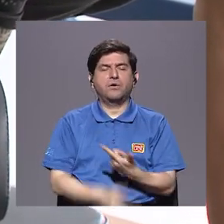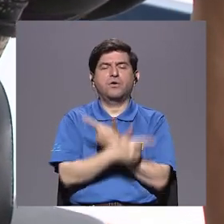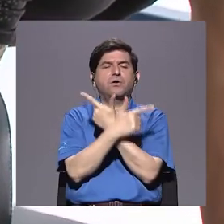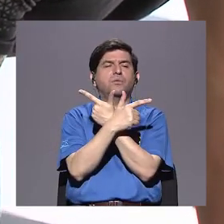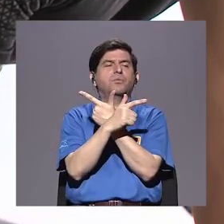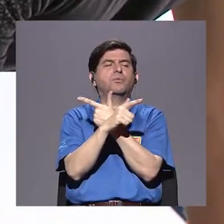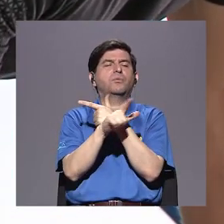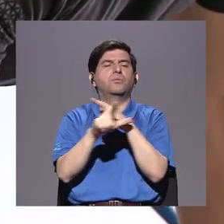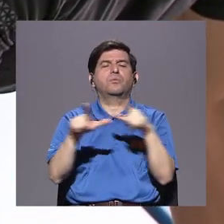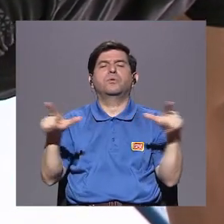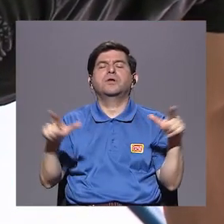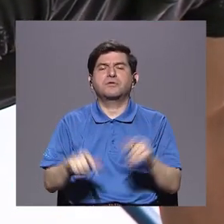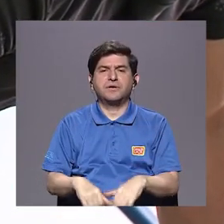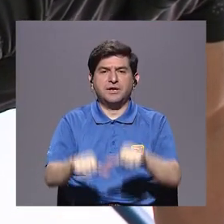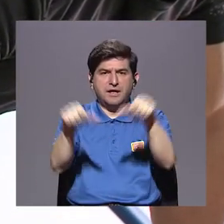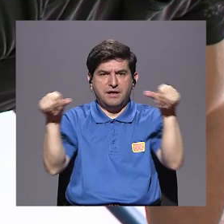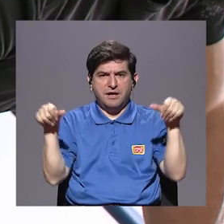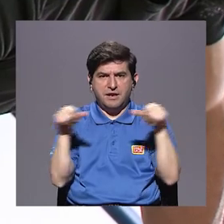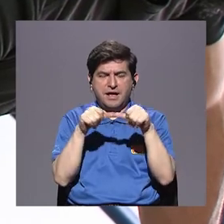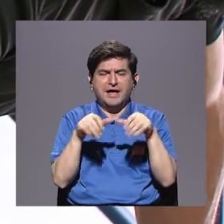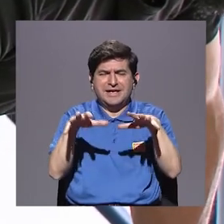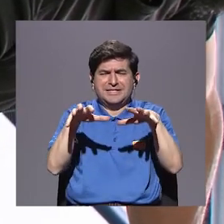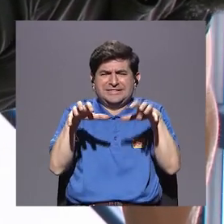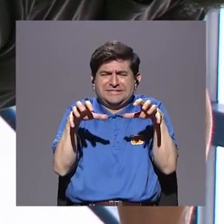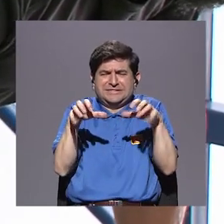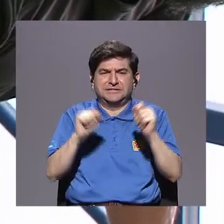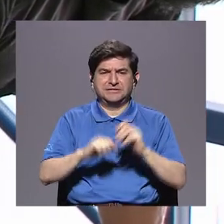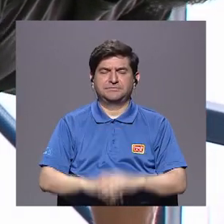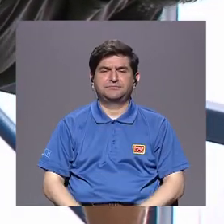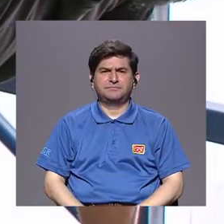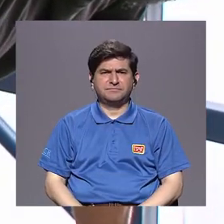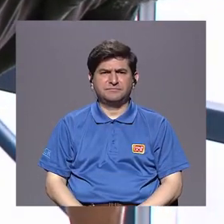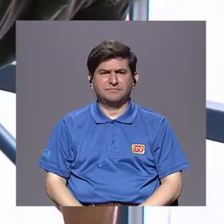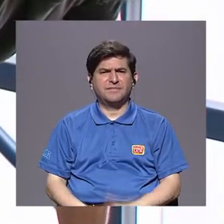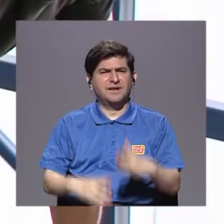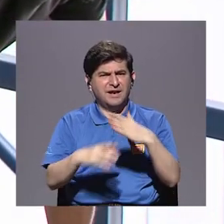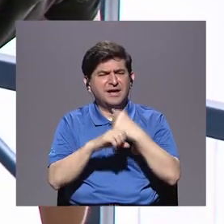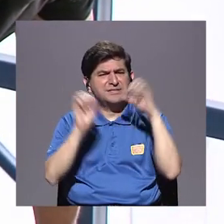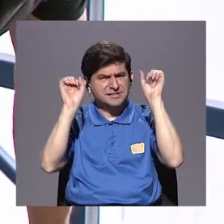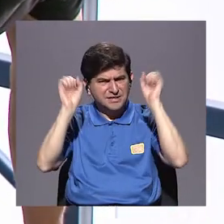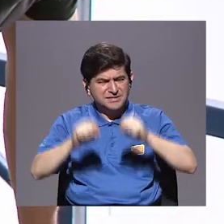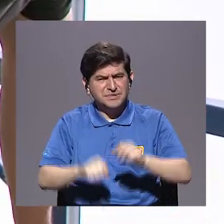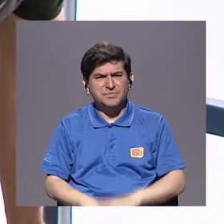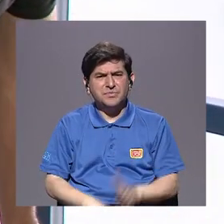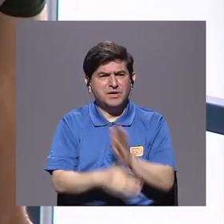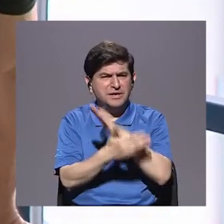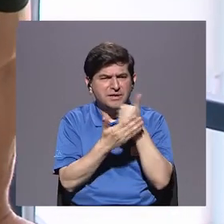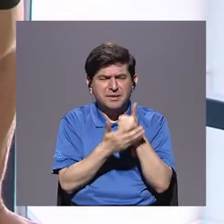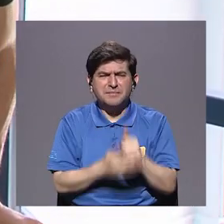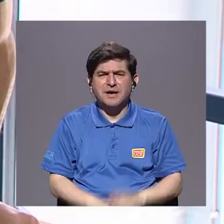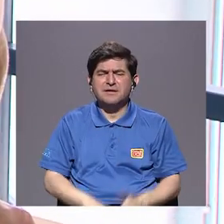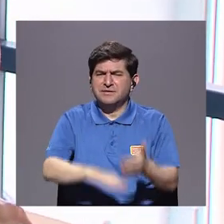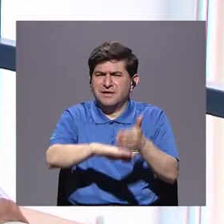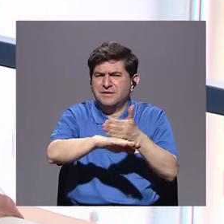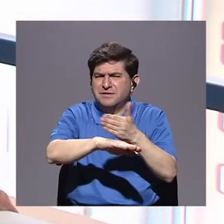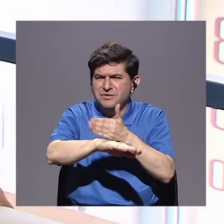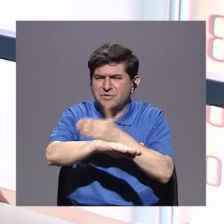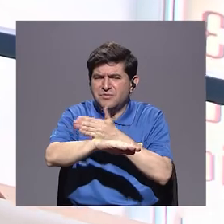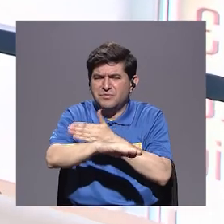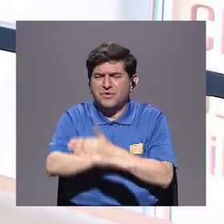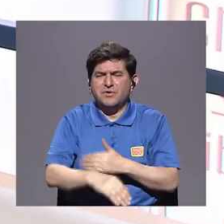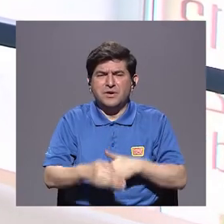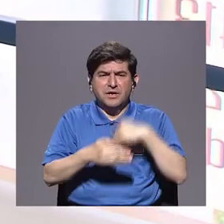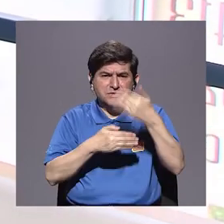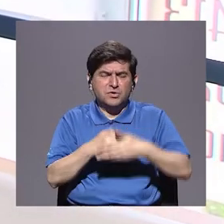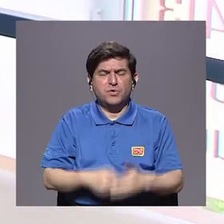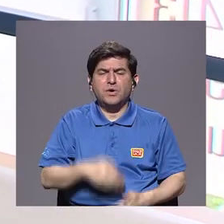incluso liberar zonas, ¿verdad?, que son de tensión. ¿Y se puede realizar el Pilates como parte de una recuperación